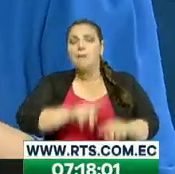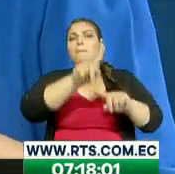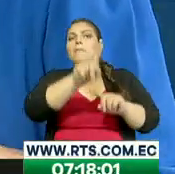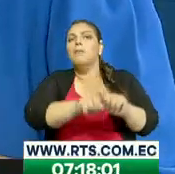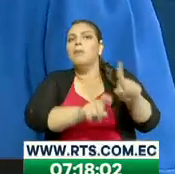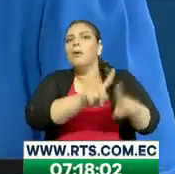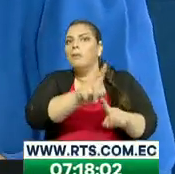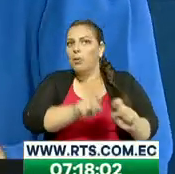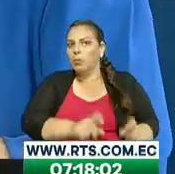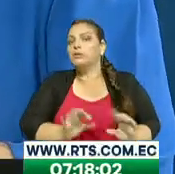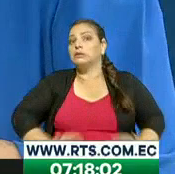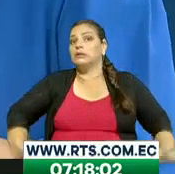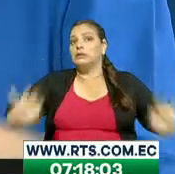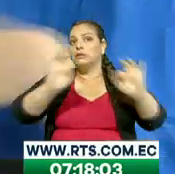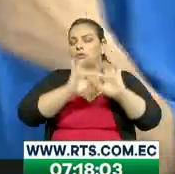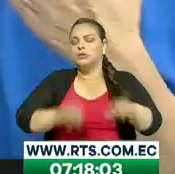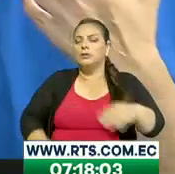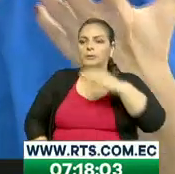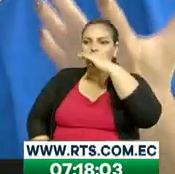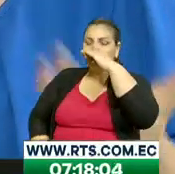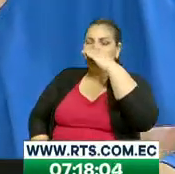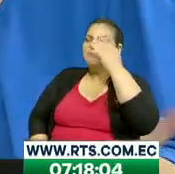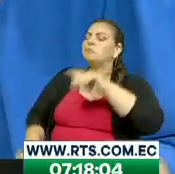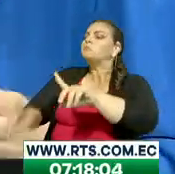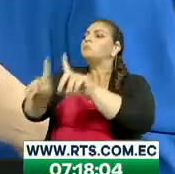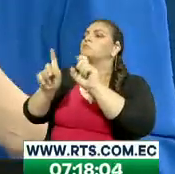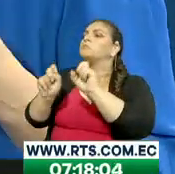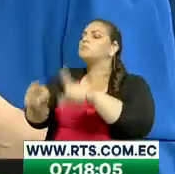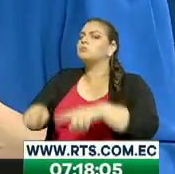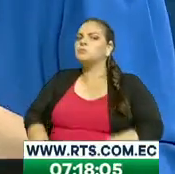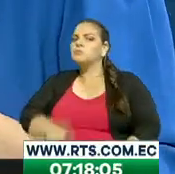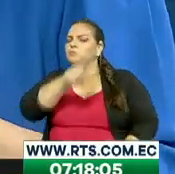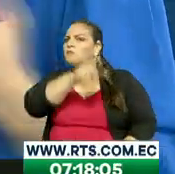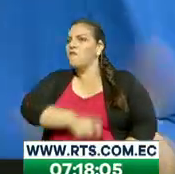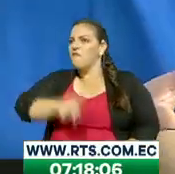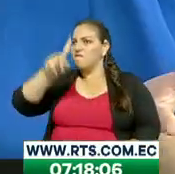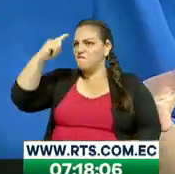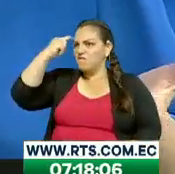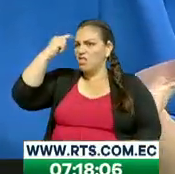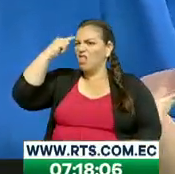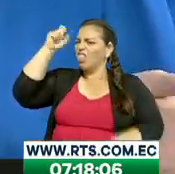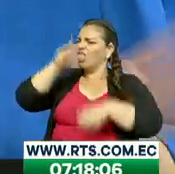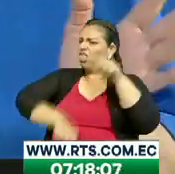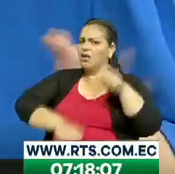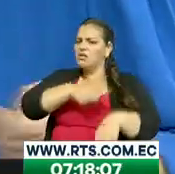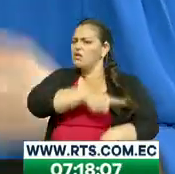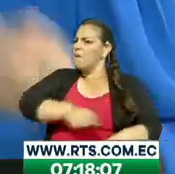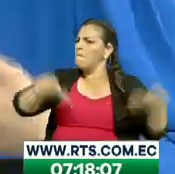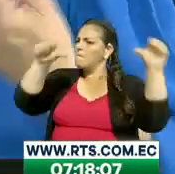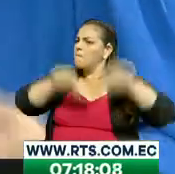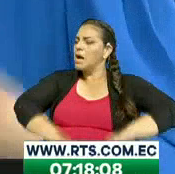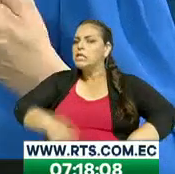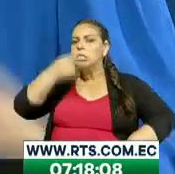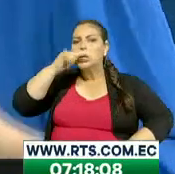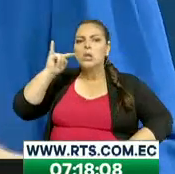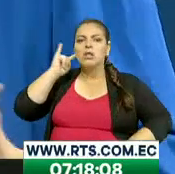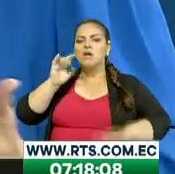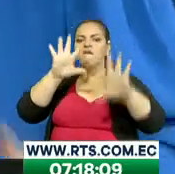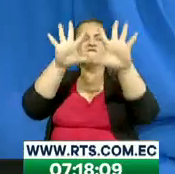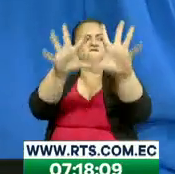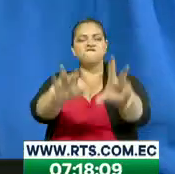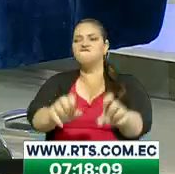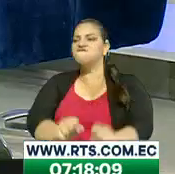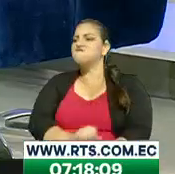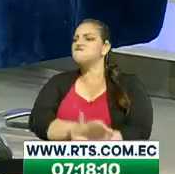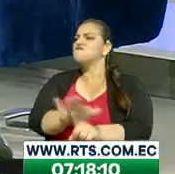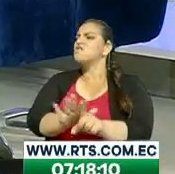las características del abusador? ¿Cómo reconocerlos? Y generalmente, ¿qué dicen las estadísticas en cuanto a quién es generalmente el